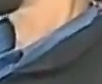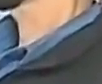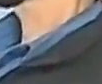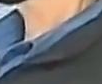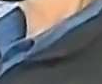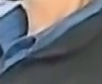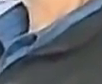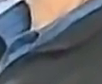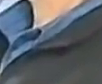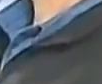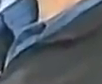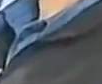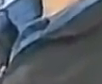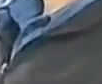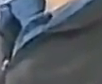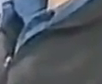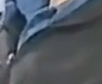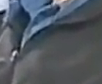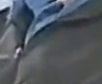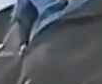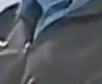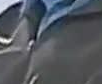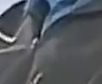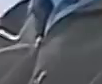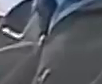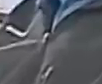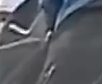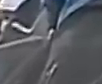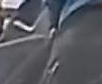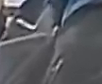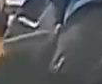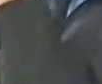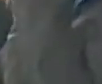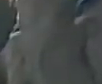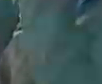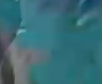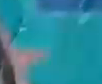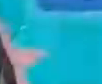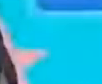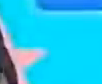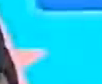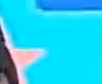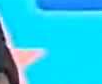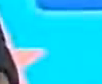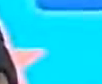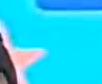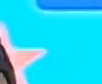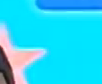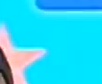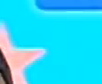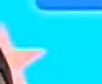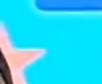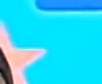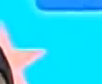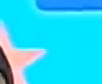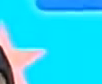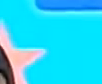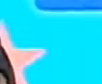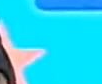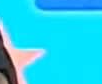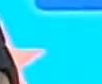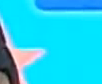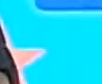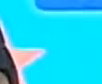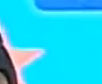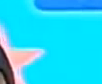así bautizada por nuestro presidente Nicolás Maduro hace exactamente un año en este